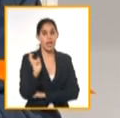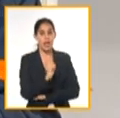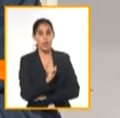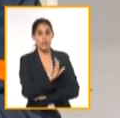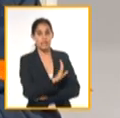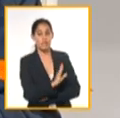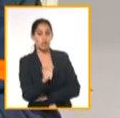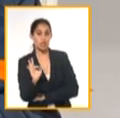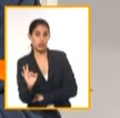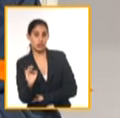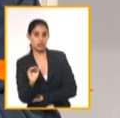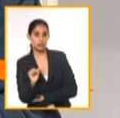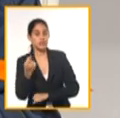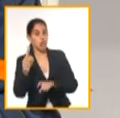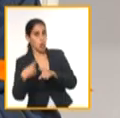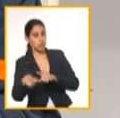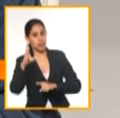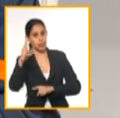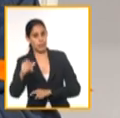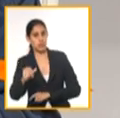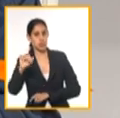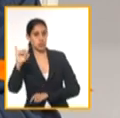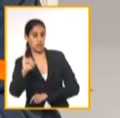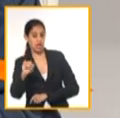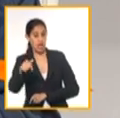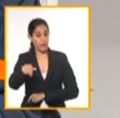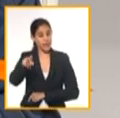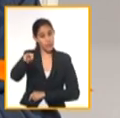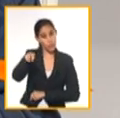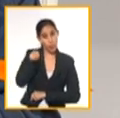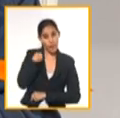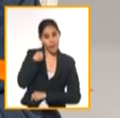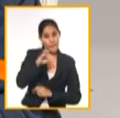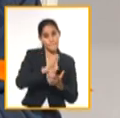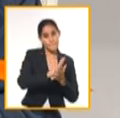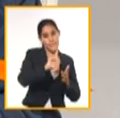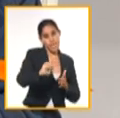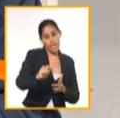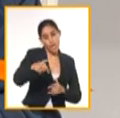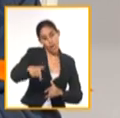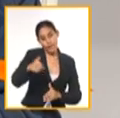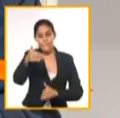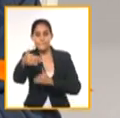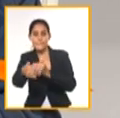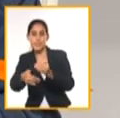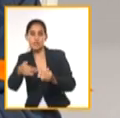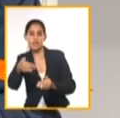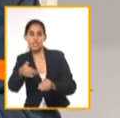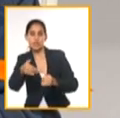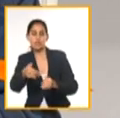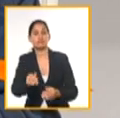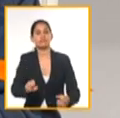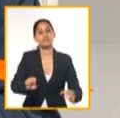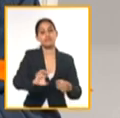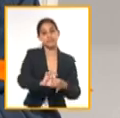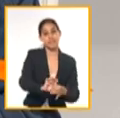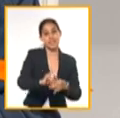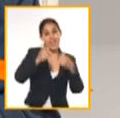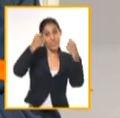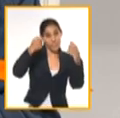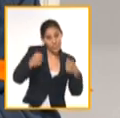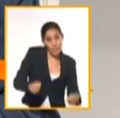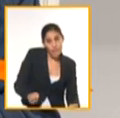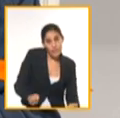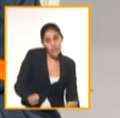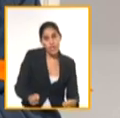la unidad número 6, que es la unidad más nueva que tenemos en el sistema, la Mariel 6, estaba en proceso de arranque en estos momentos y debe estar incorporada alrededor